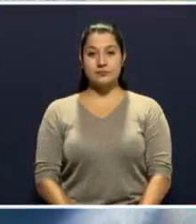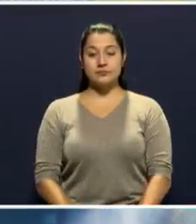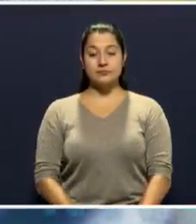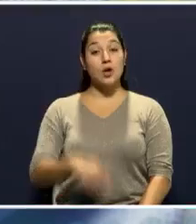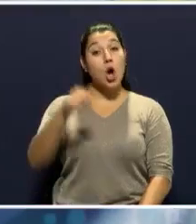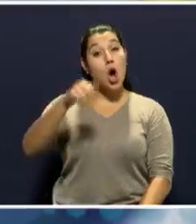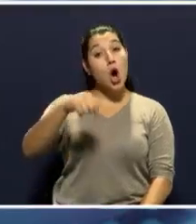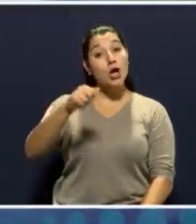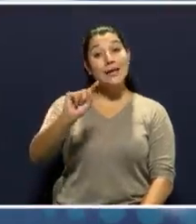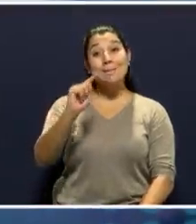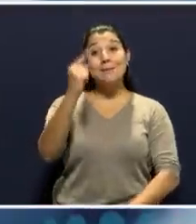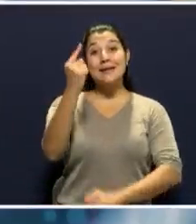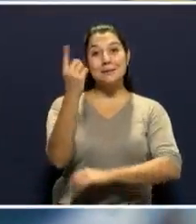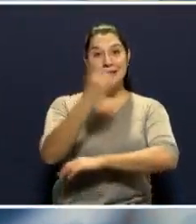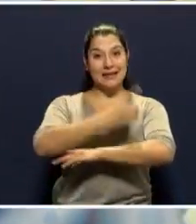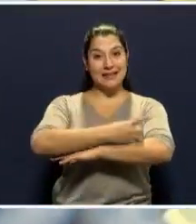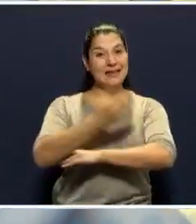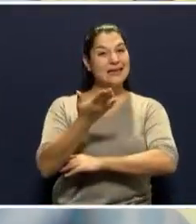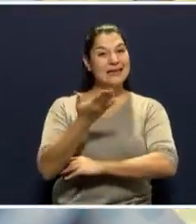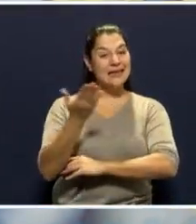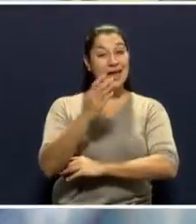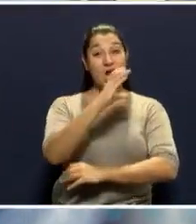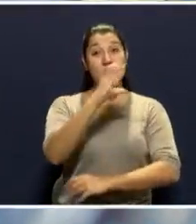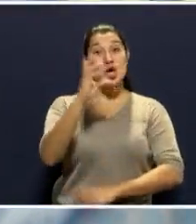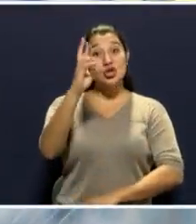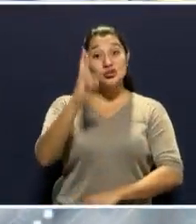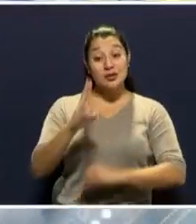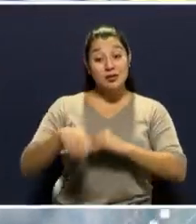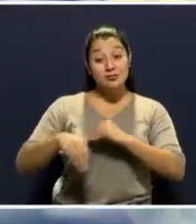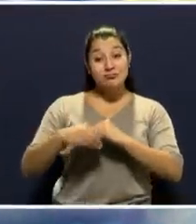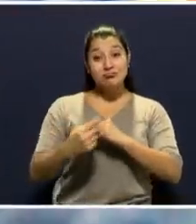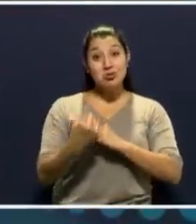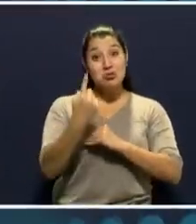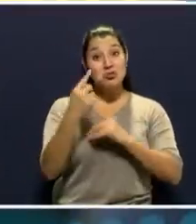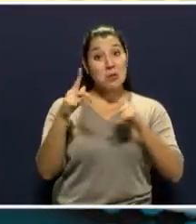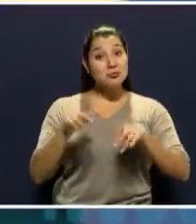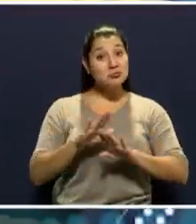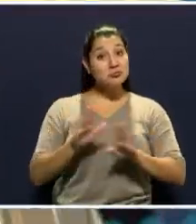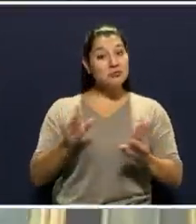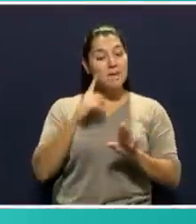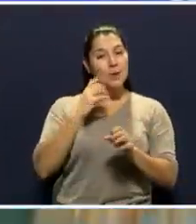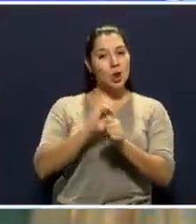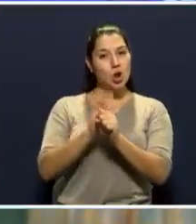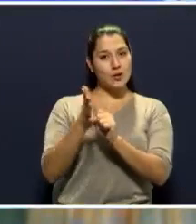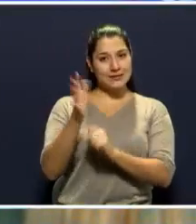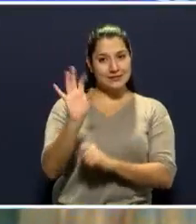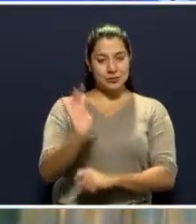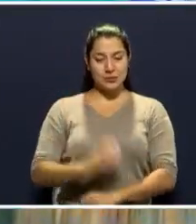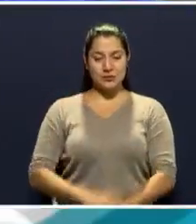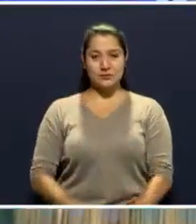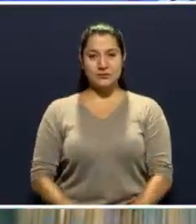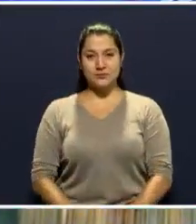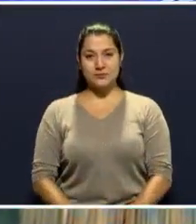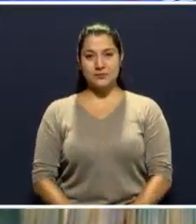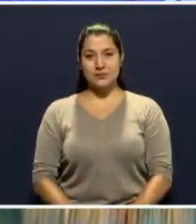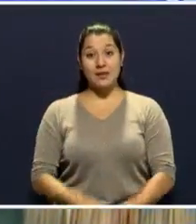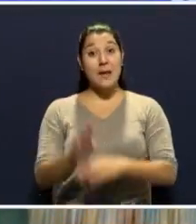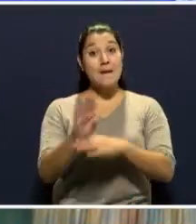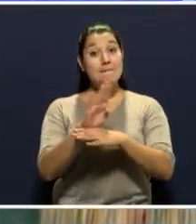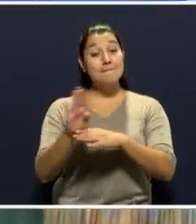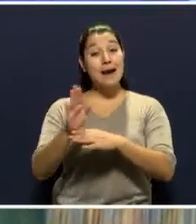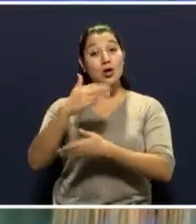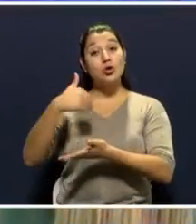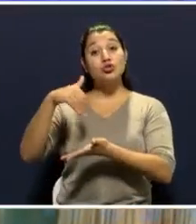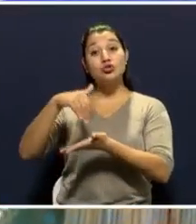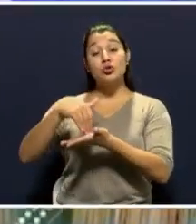Hoy es el primer día en el que Costa Rica solo registra un nuevo caso por COVID-19. Banco Central prevé